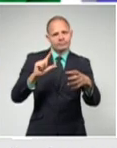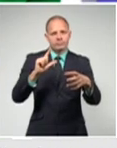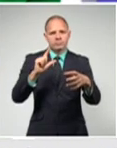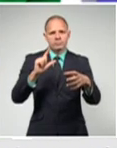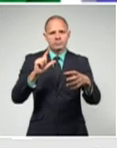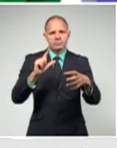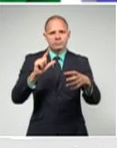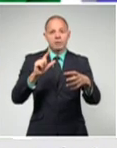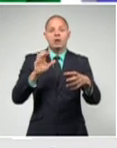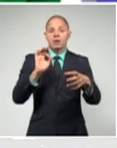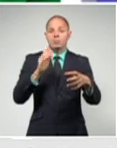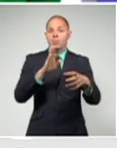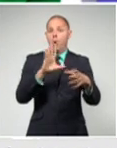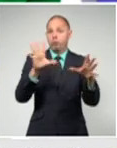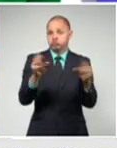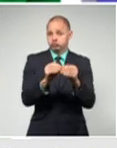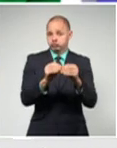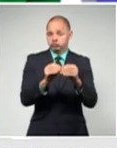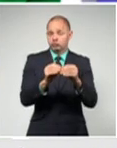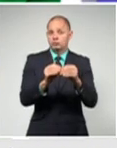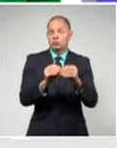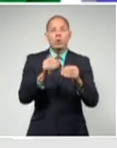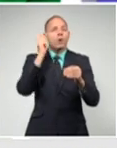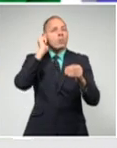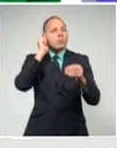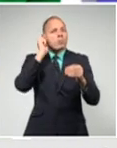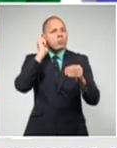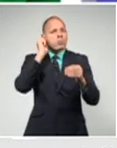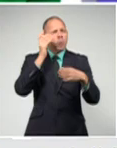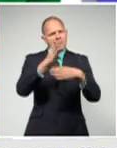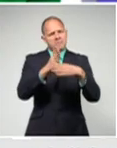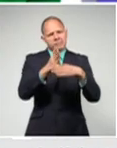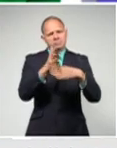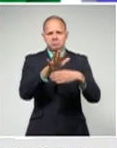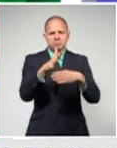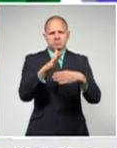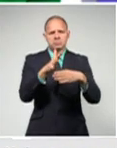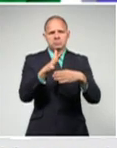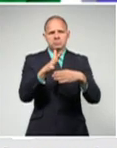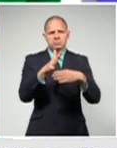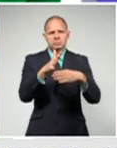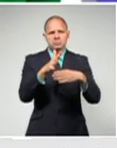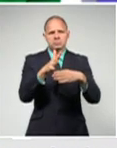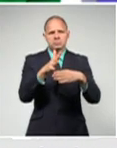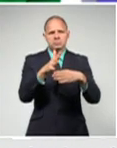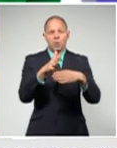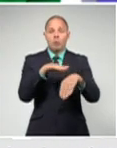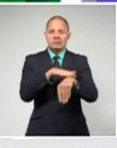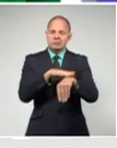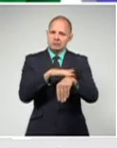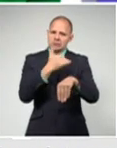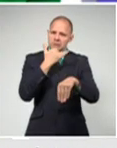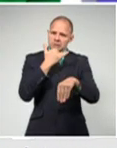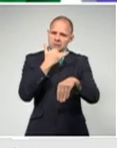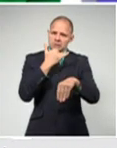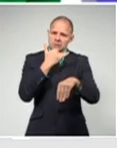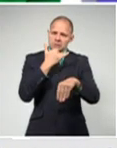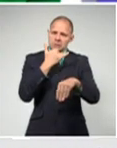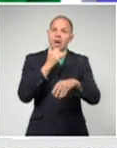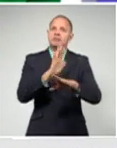sexo femenino con el 52,1%, el sexo femenino con